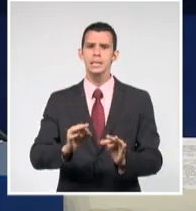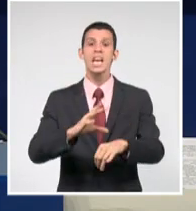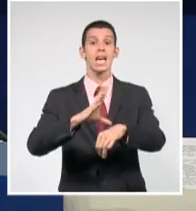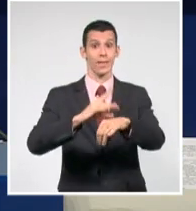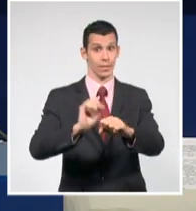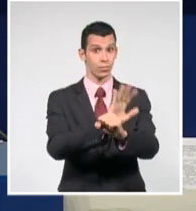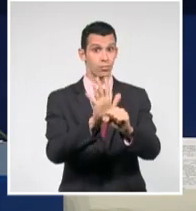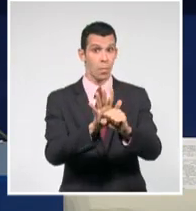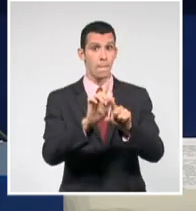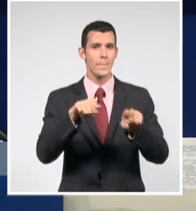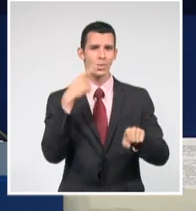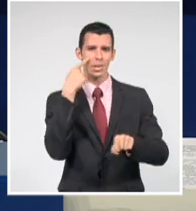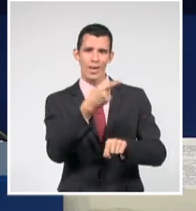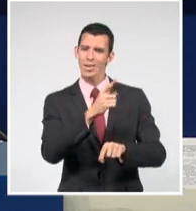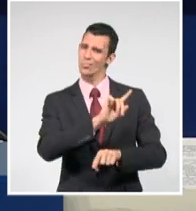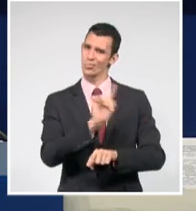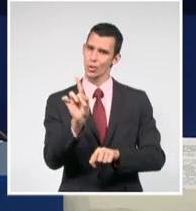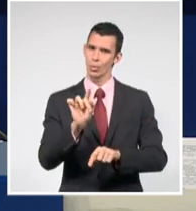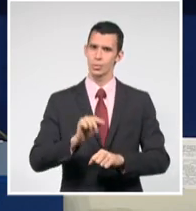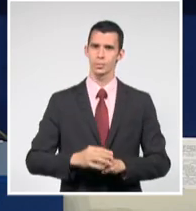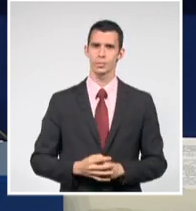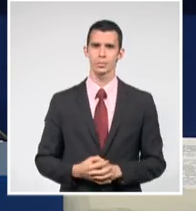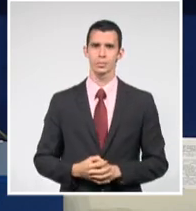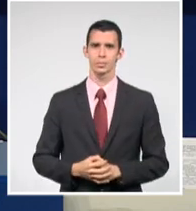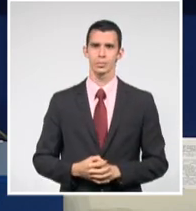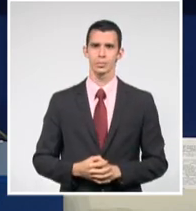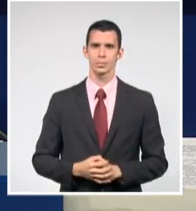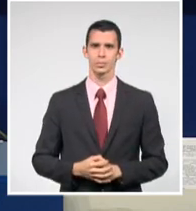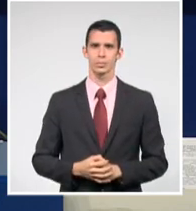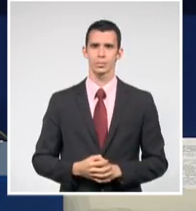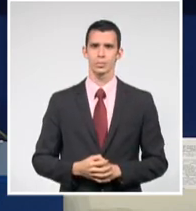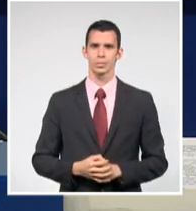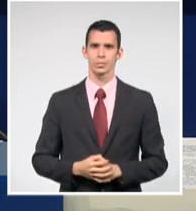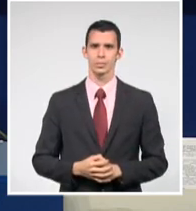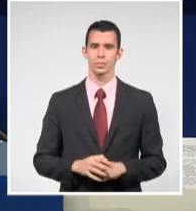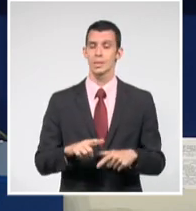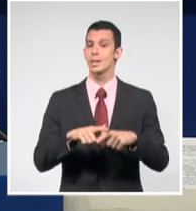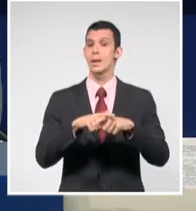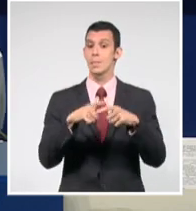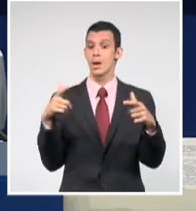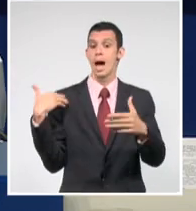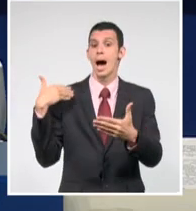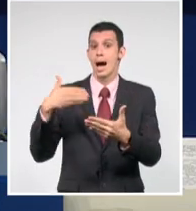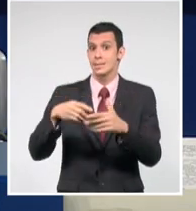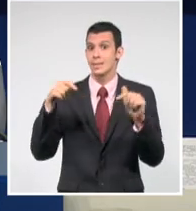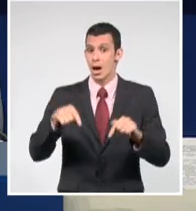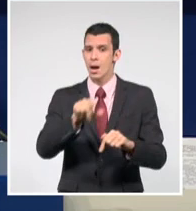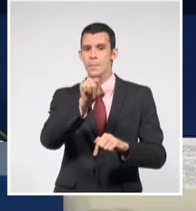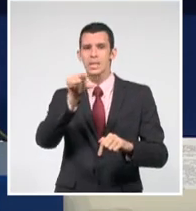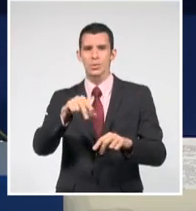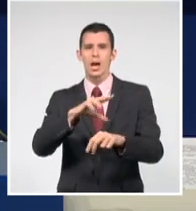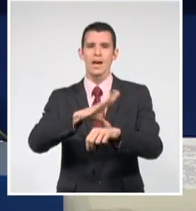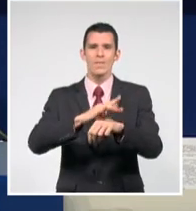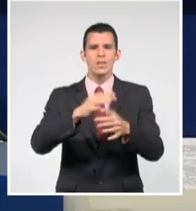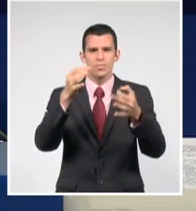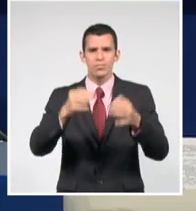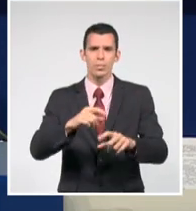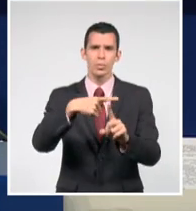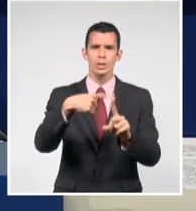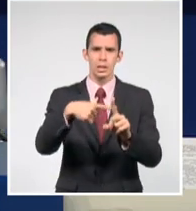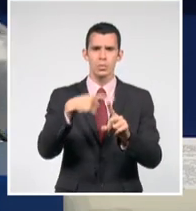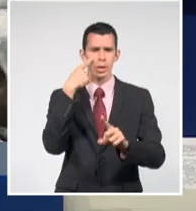58,5% de todos los casos diagnosticados en Cuba han sido totalmente asintomáticos en el momento del